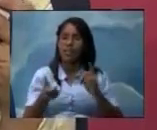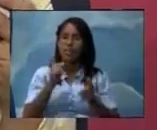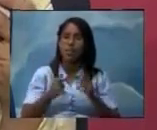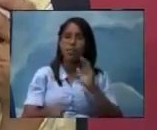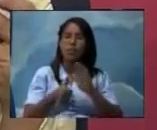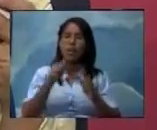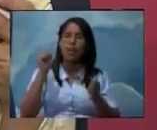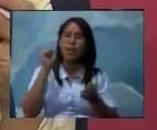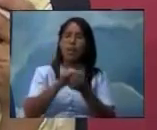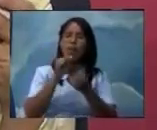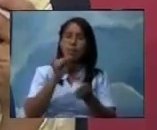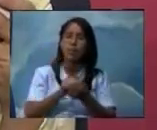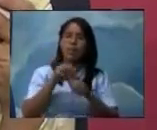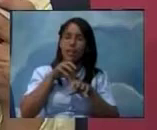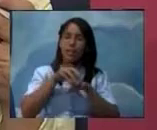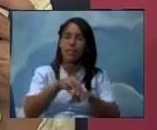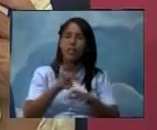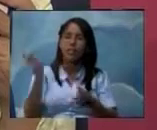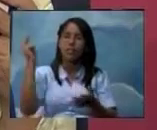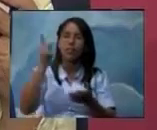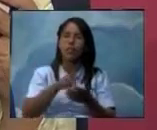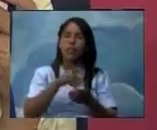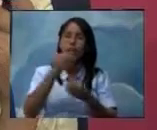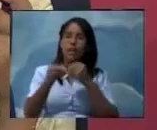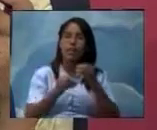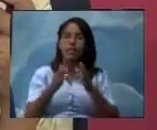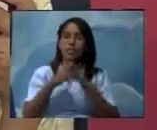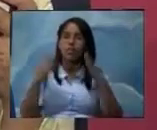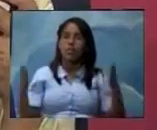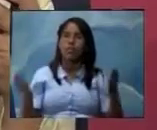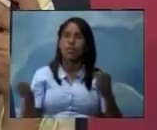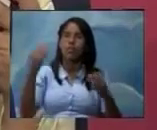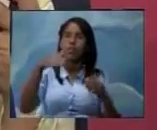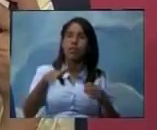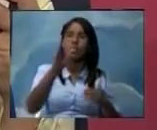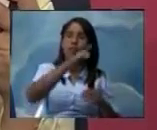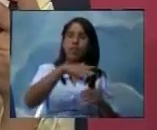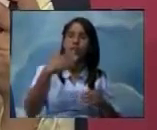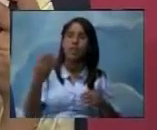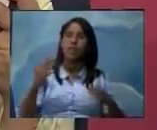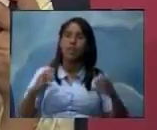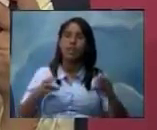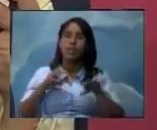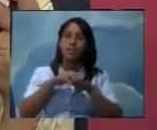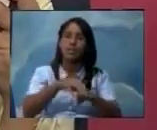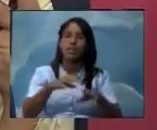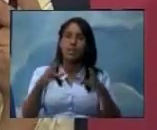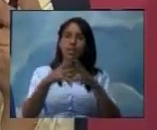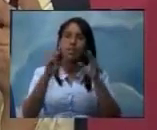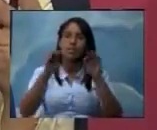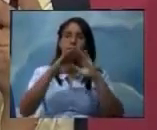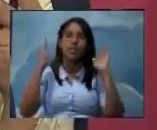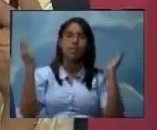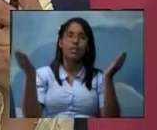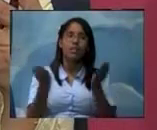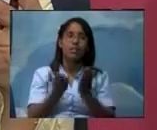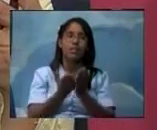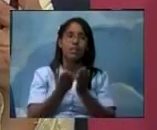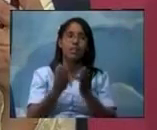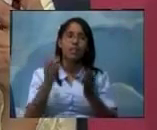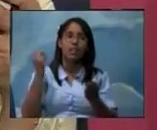Mas la piedra que hirió a la imagen fue hecha un gran monte que llenó toda la tierra.